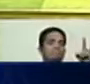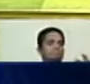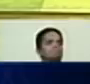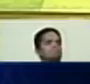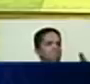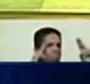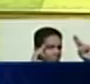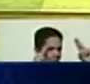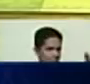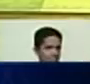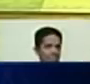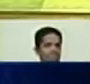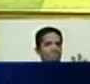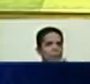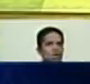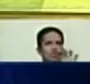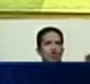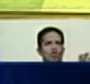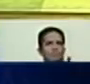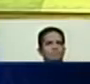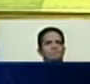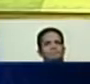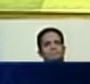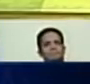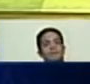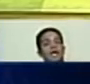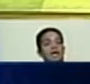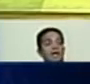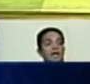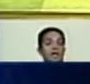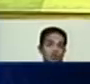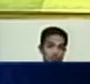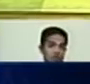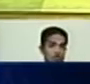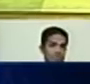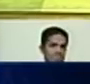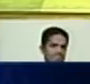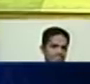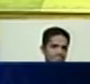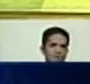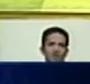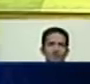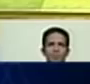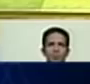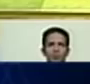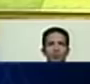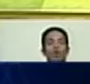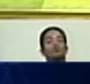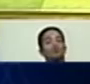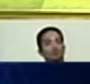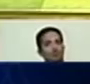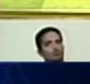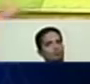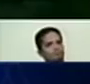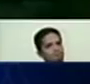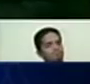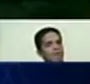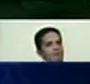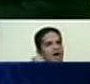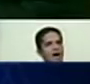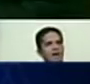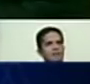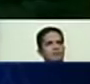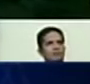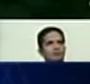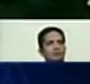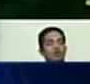soberanía entre los países. Entonces, quería compartir con ustedes esta información. Seguiremos nosotros adelante. Cuando estábamos en